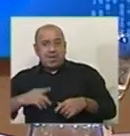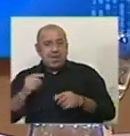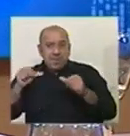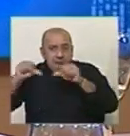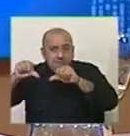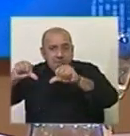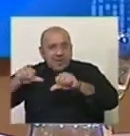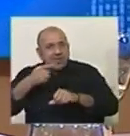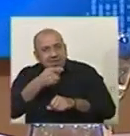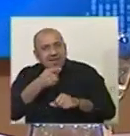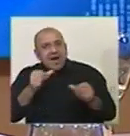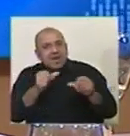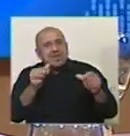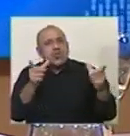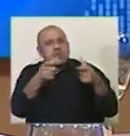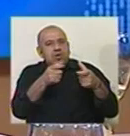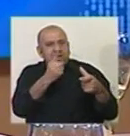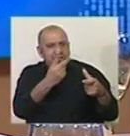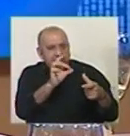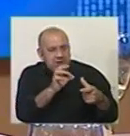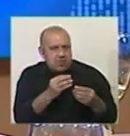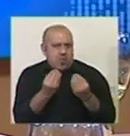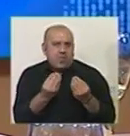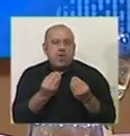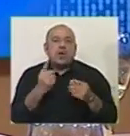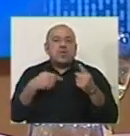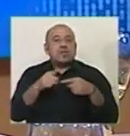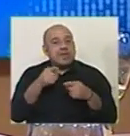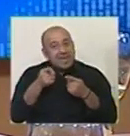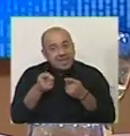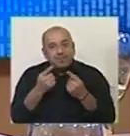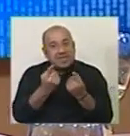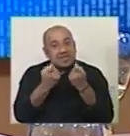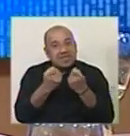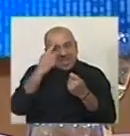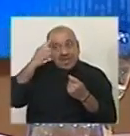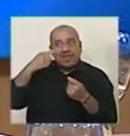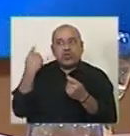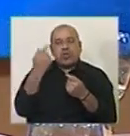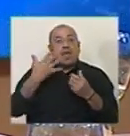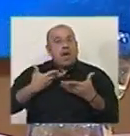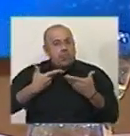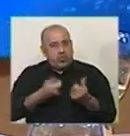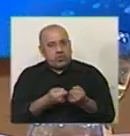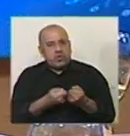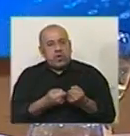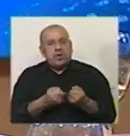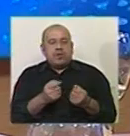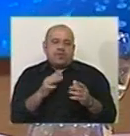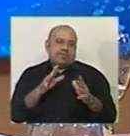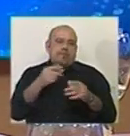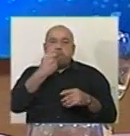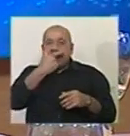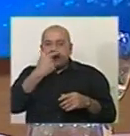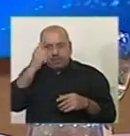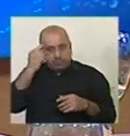práctico además, ¿eh? Aunque en el fondo él necesita ese espaldarazo internacional. Entonces, pesadilla para Macri, ¿eh?